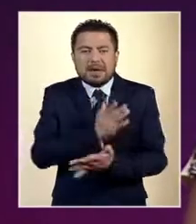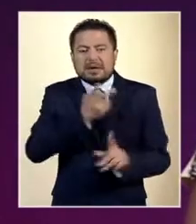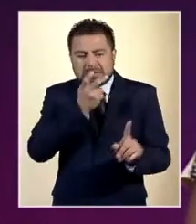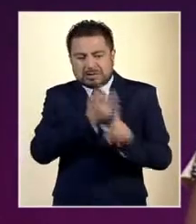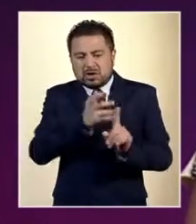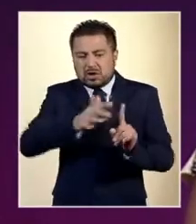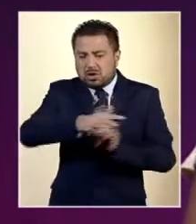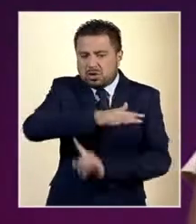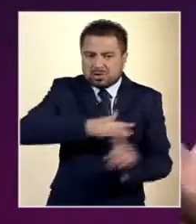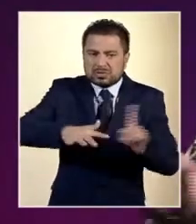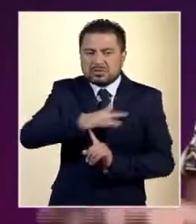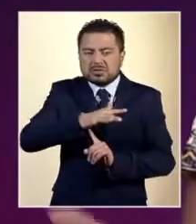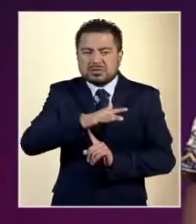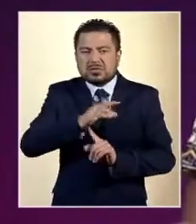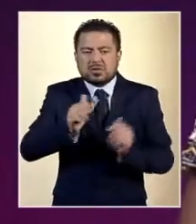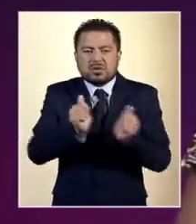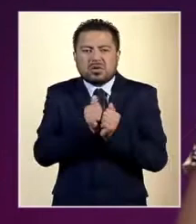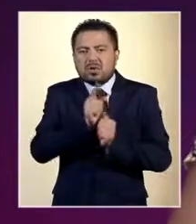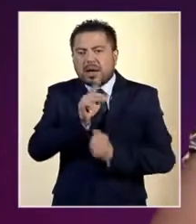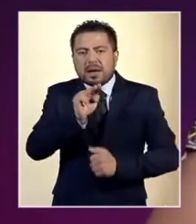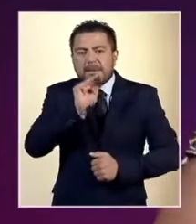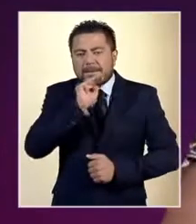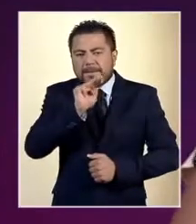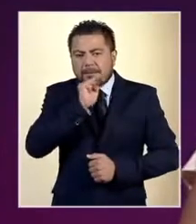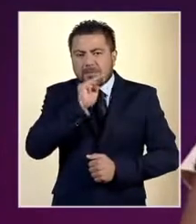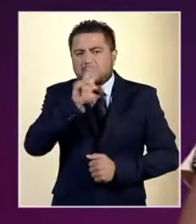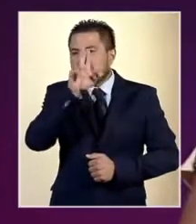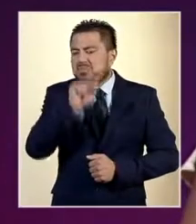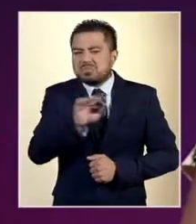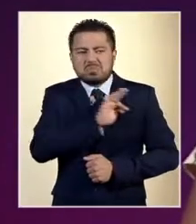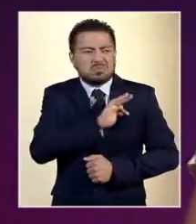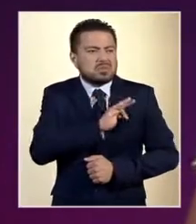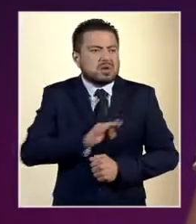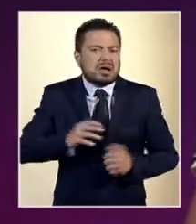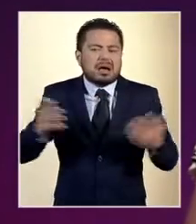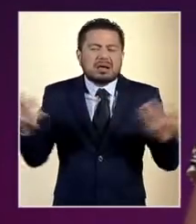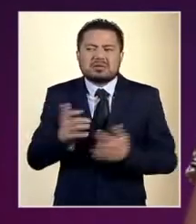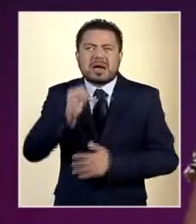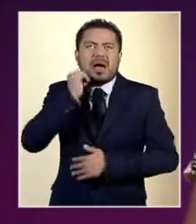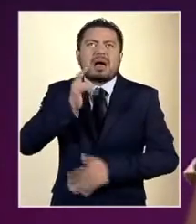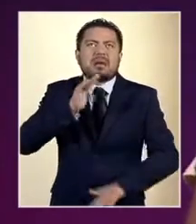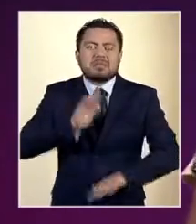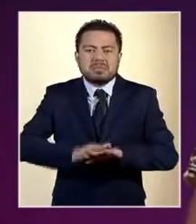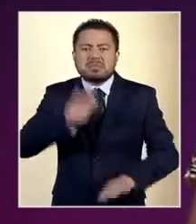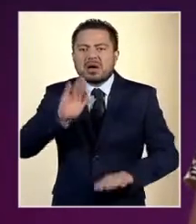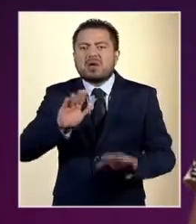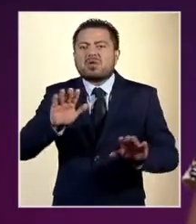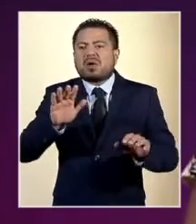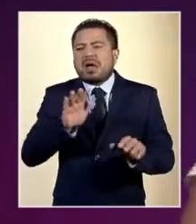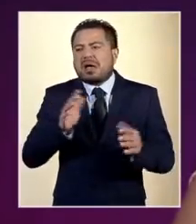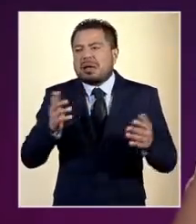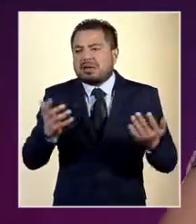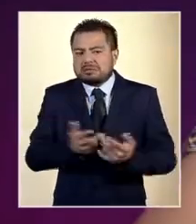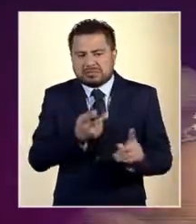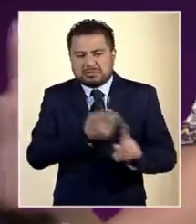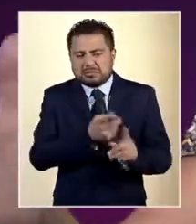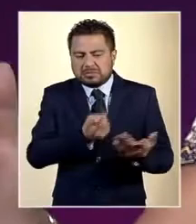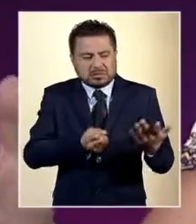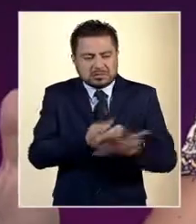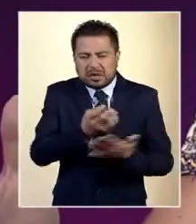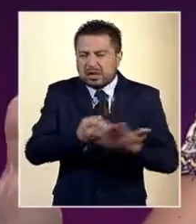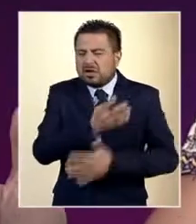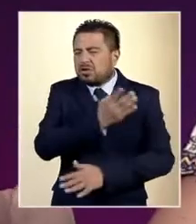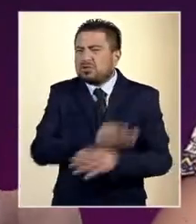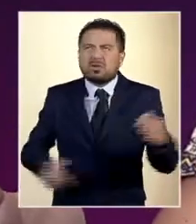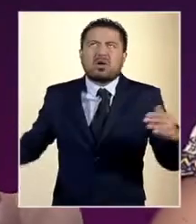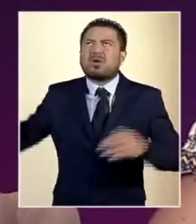ese contexto, con una madre que no puede hacer nada más que lo que hace, que es salir todo el